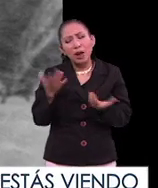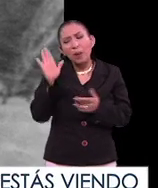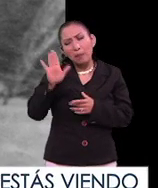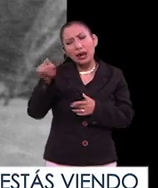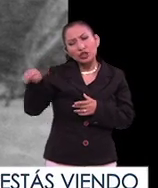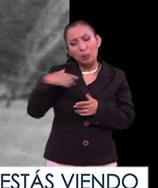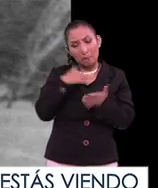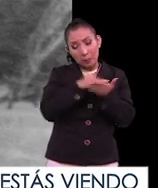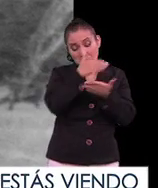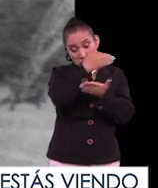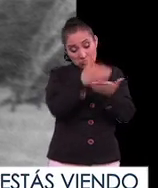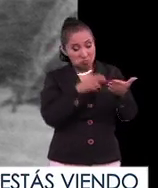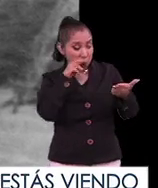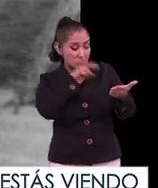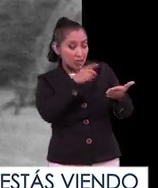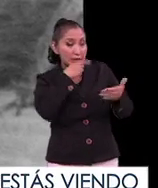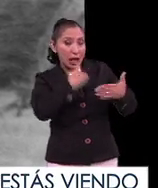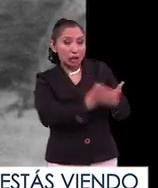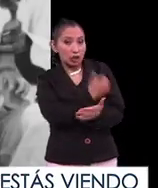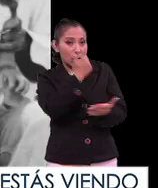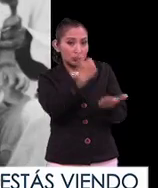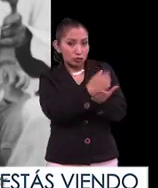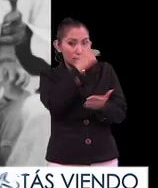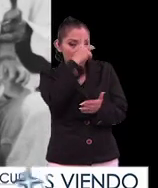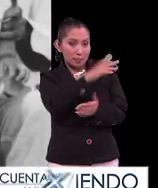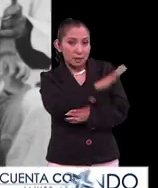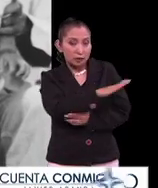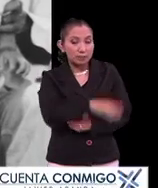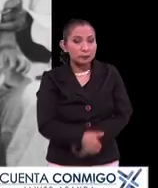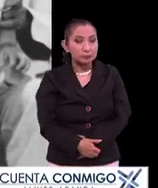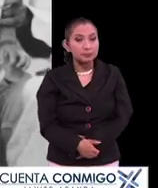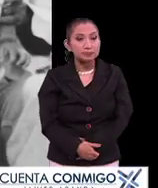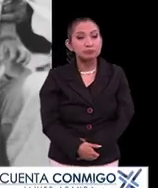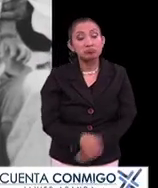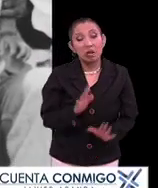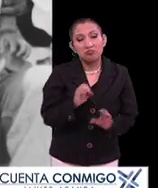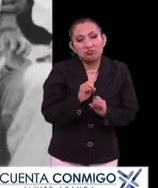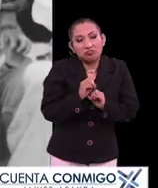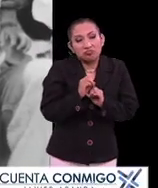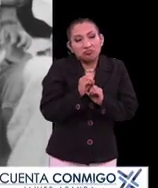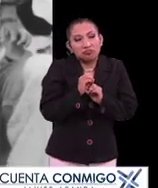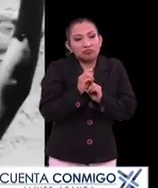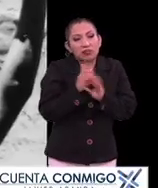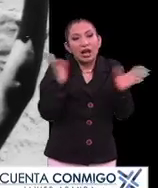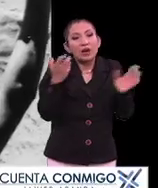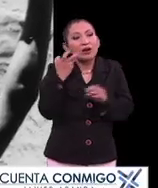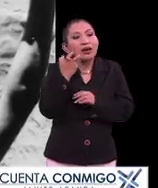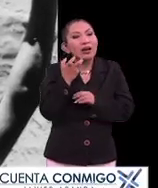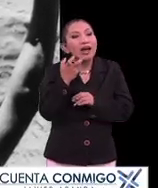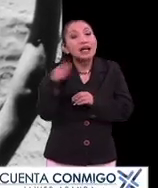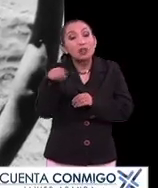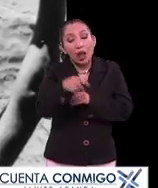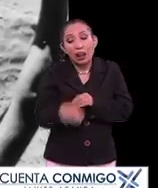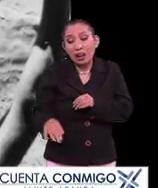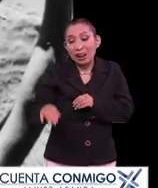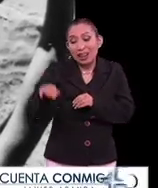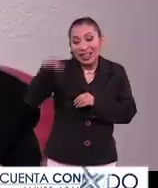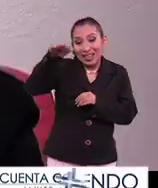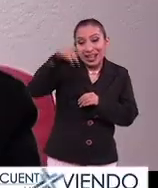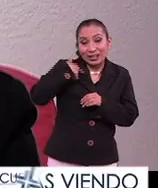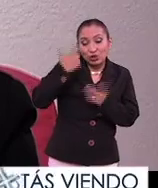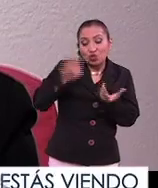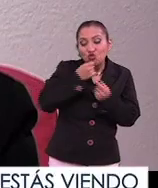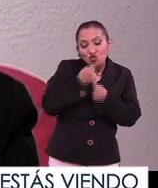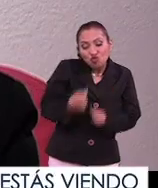al parecer el documento dice que nació en la Ciudad de México. Y claro, esto donde él crece, ¿no?